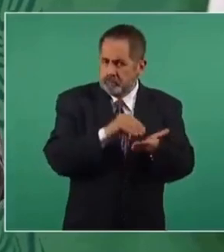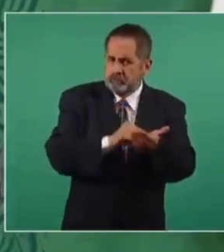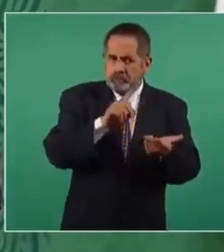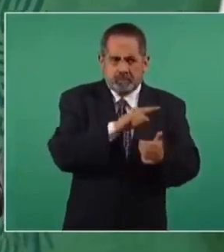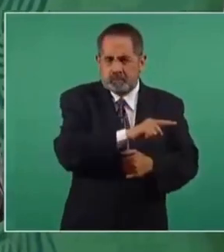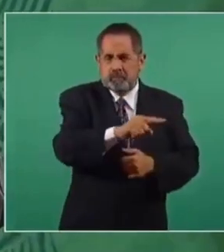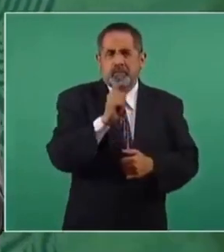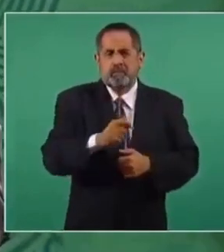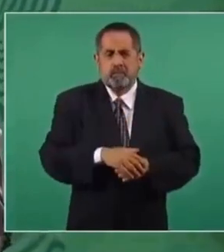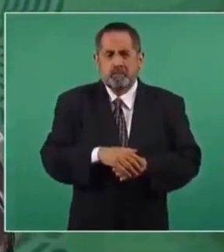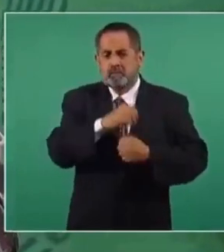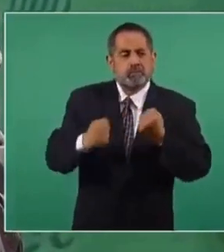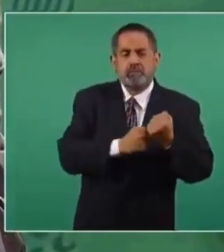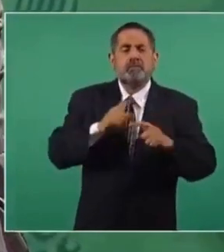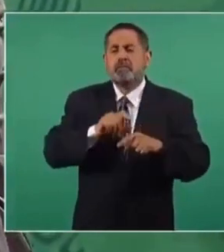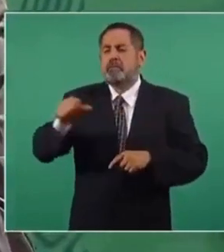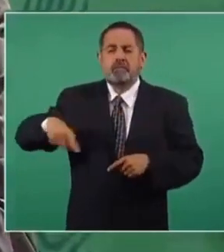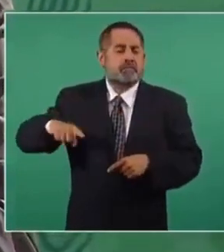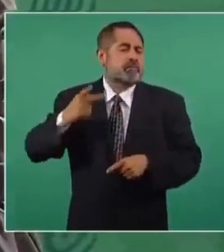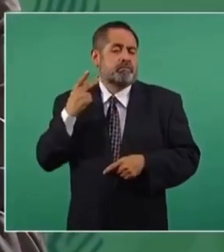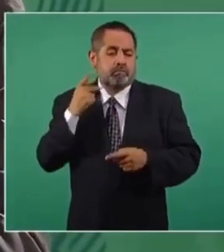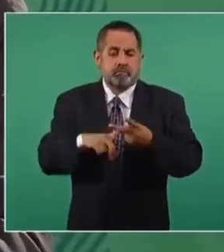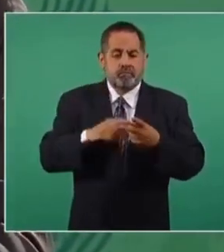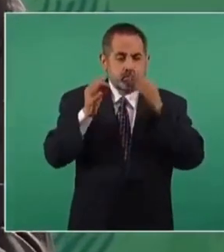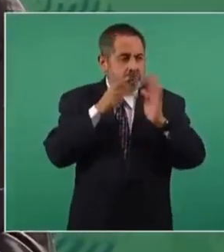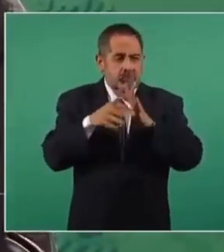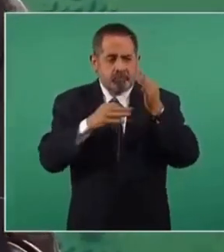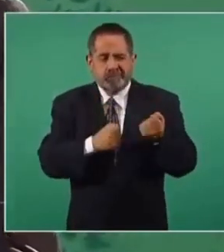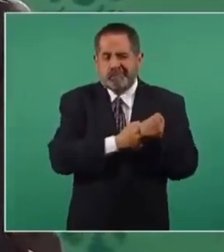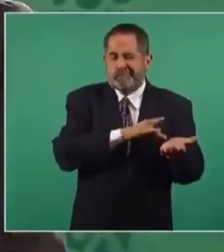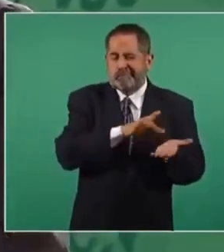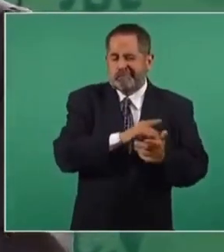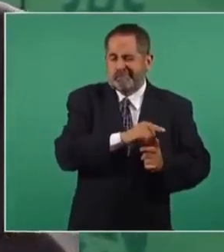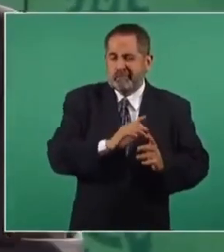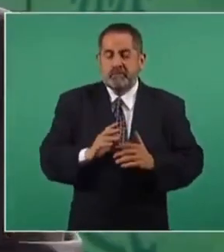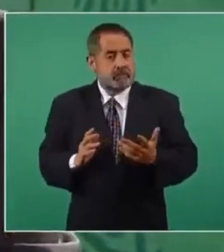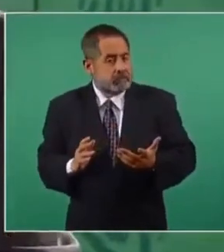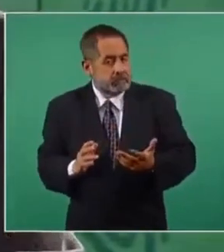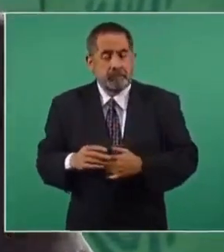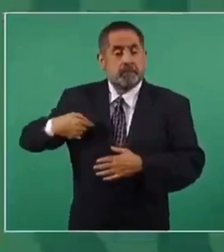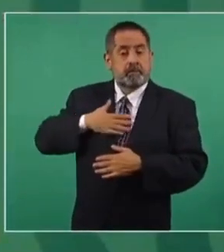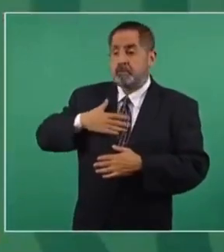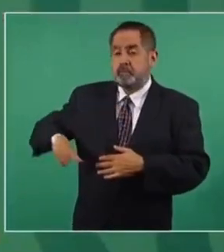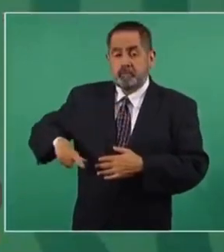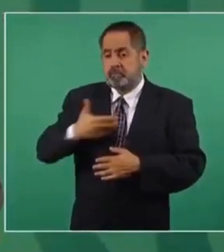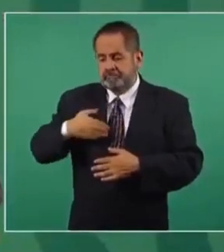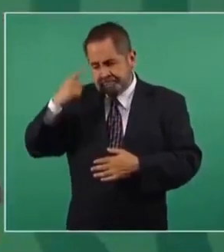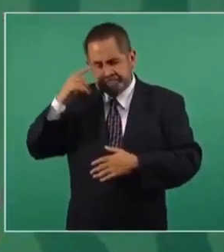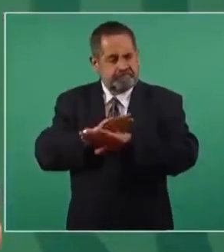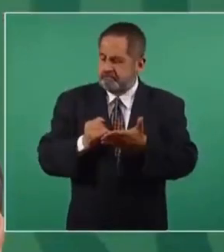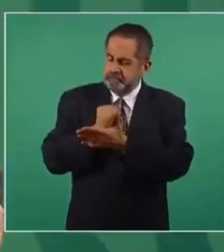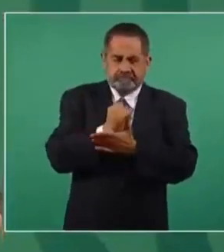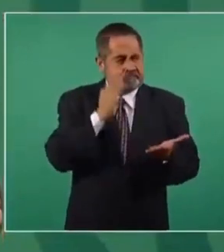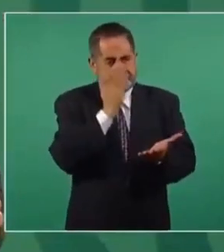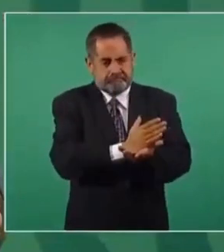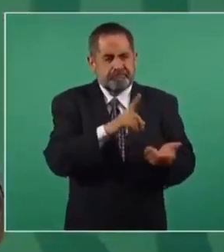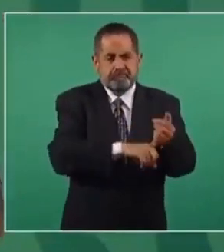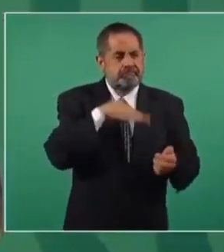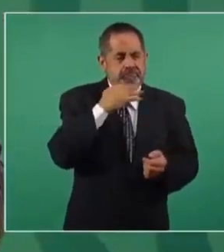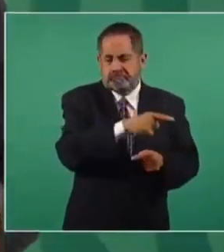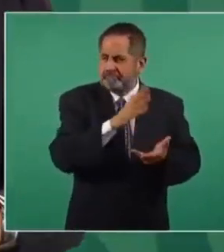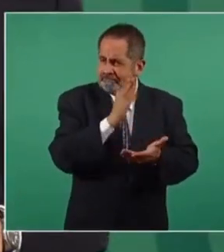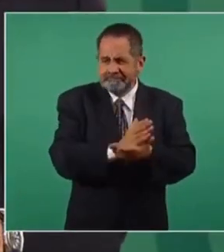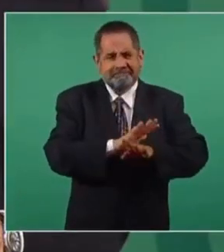teniendo respaldo de políticos, de medios de comunicación. Entonces, cuando decidimos que se iba a acabar